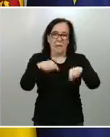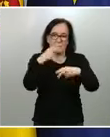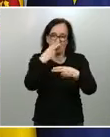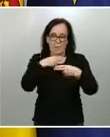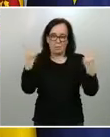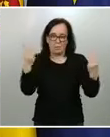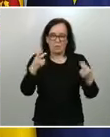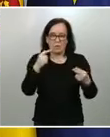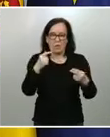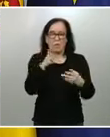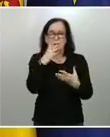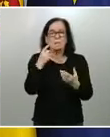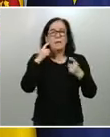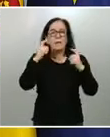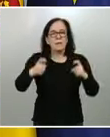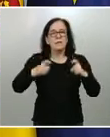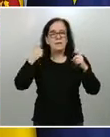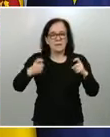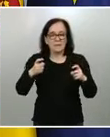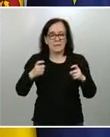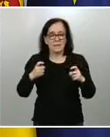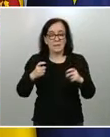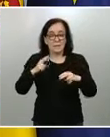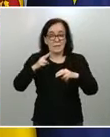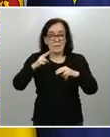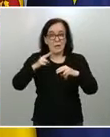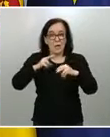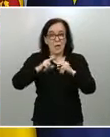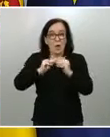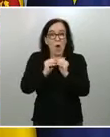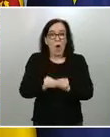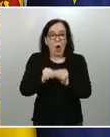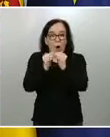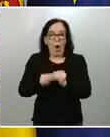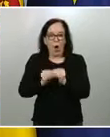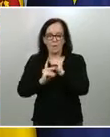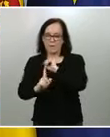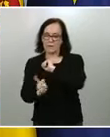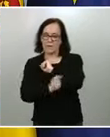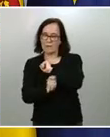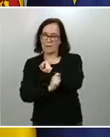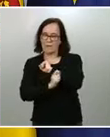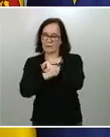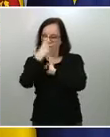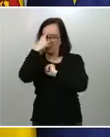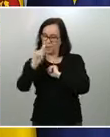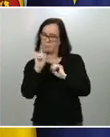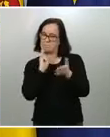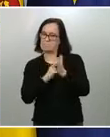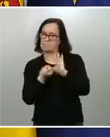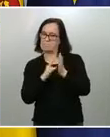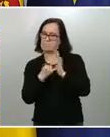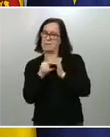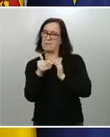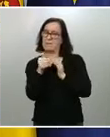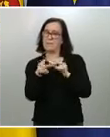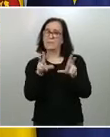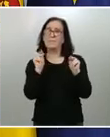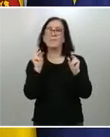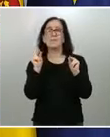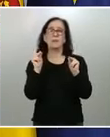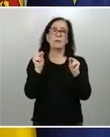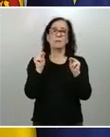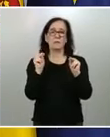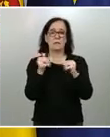que aquellas obras estratégicas que además su finalización es próxima